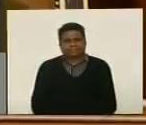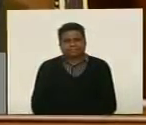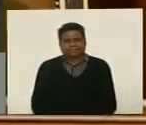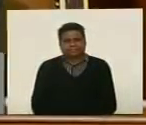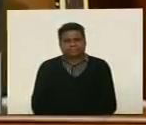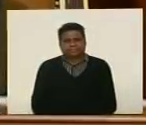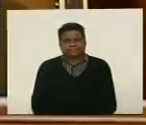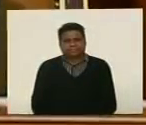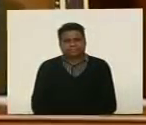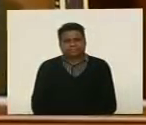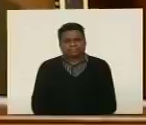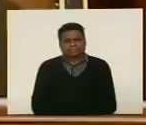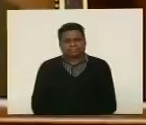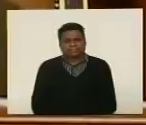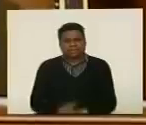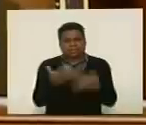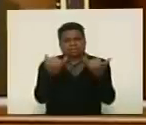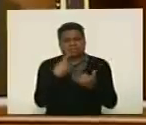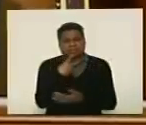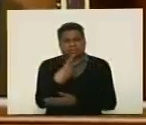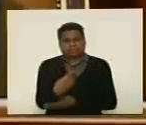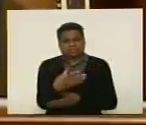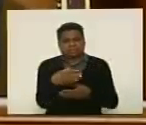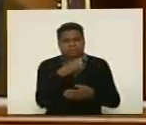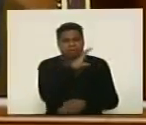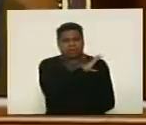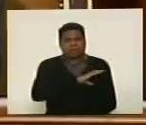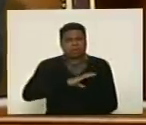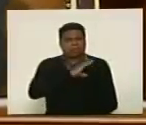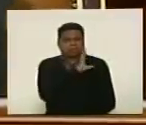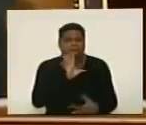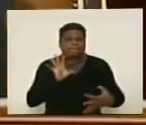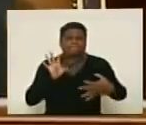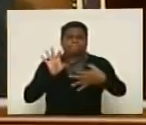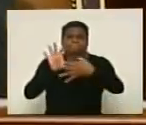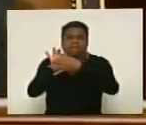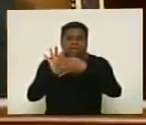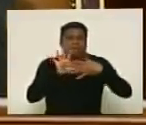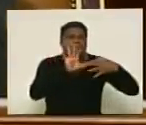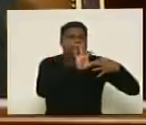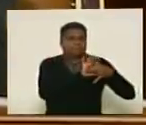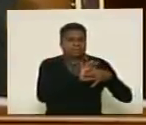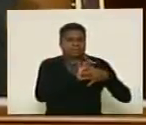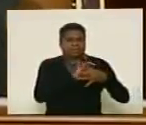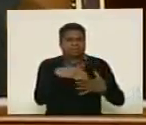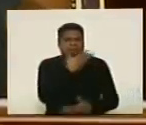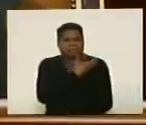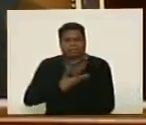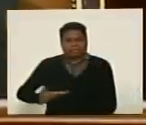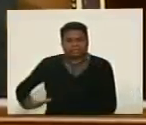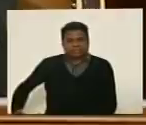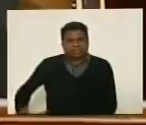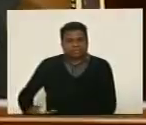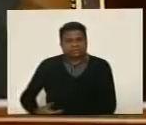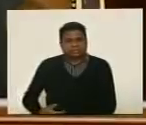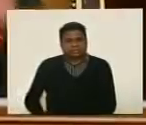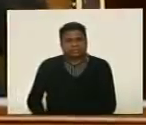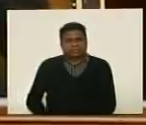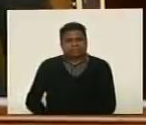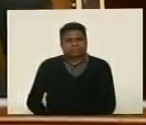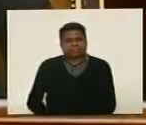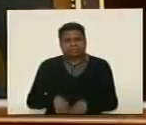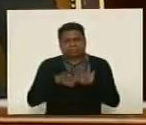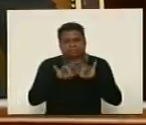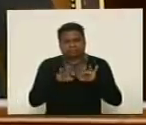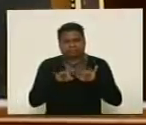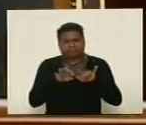Rodríguez, se va a designar una comisión de enlace con el Ejecutivo Nacional para que trabaje en una